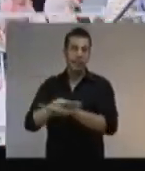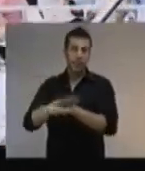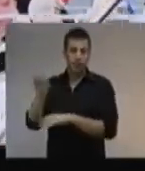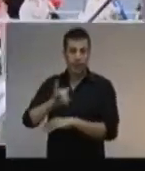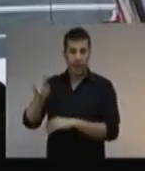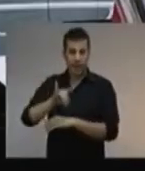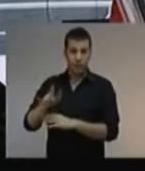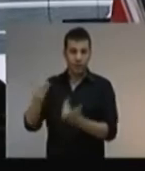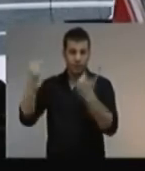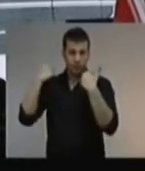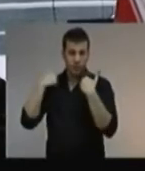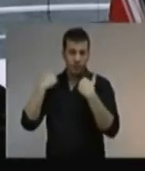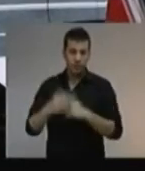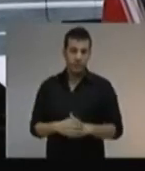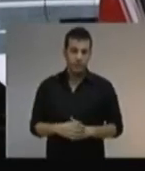canario.